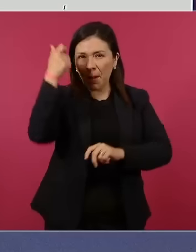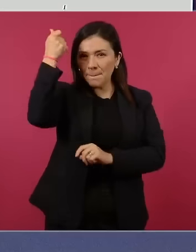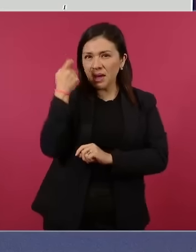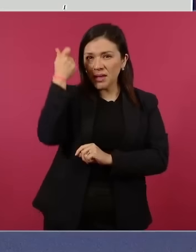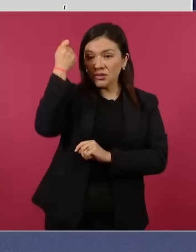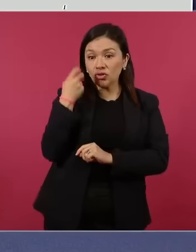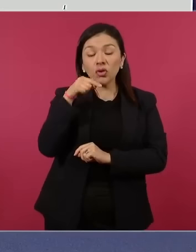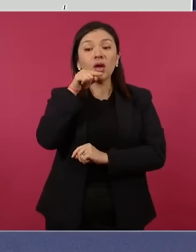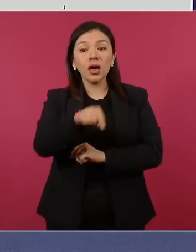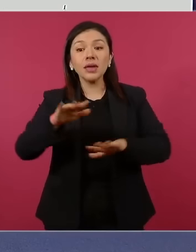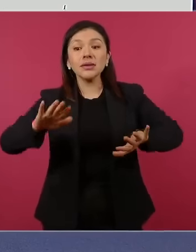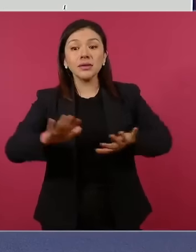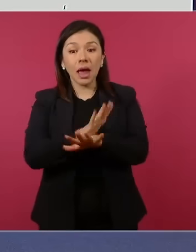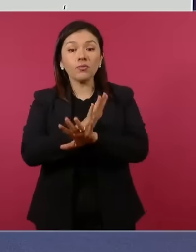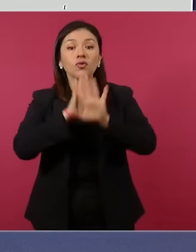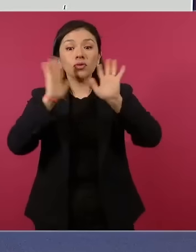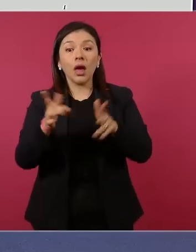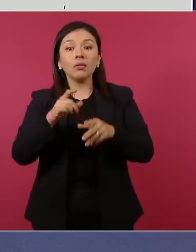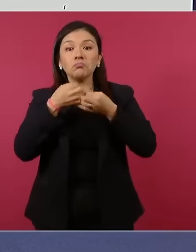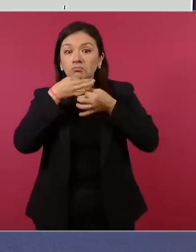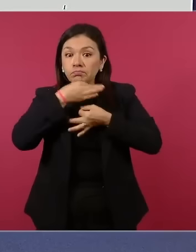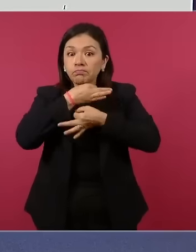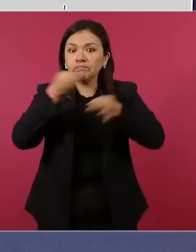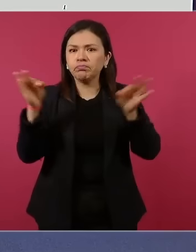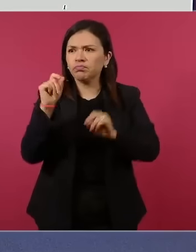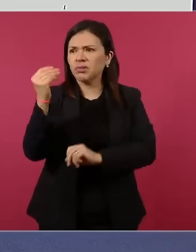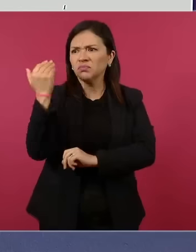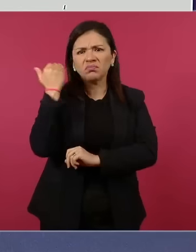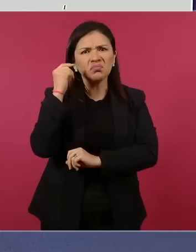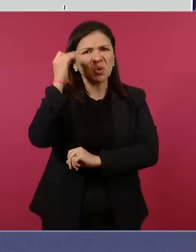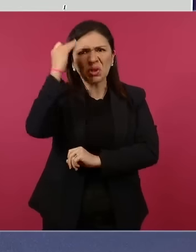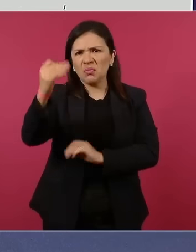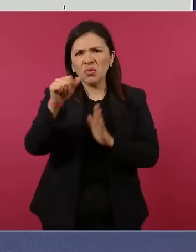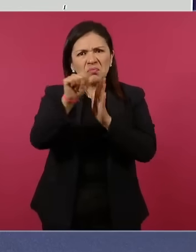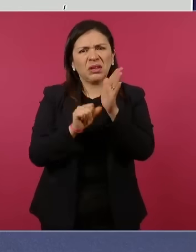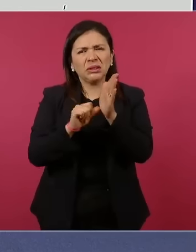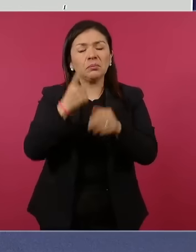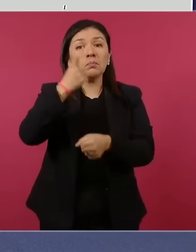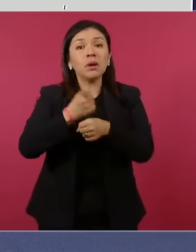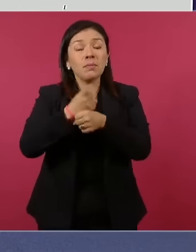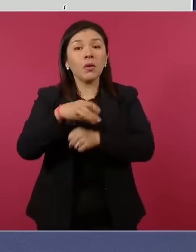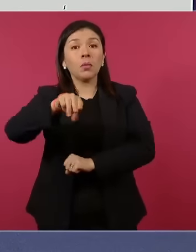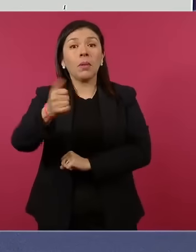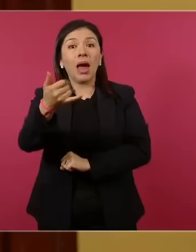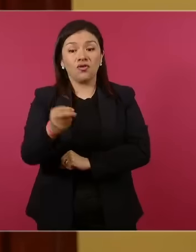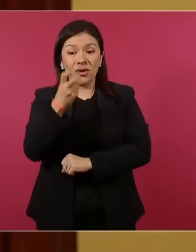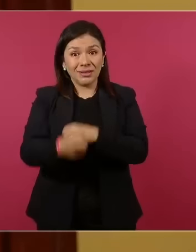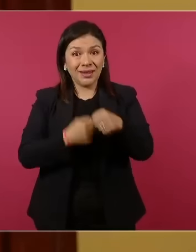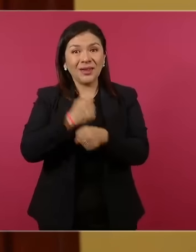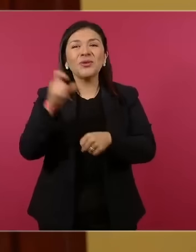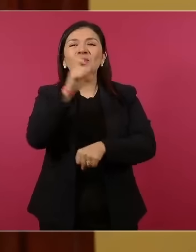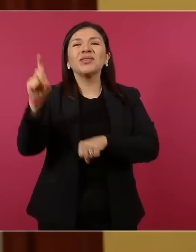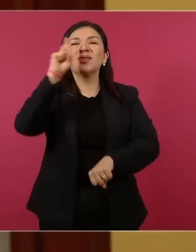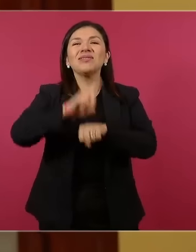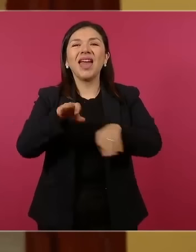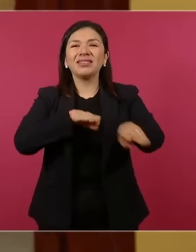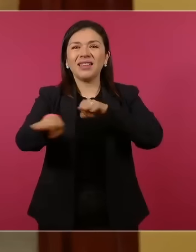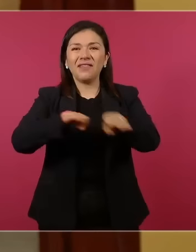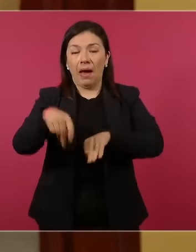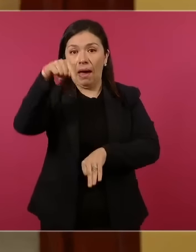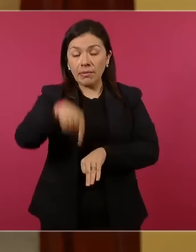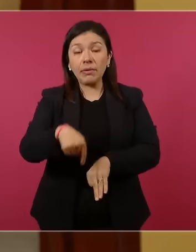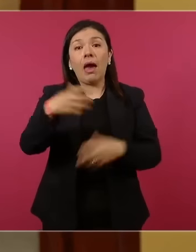Esta reforma fue publicada hace apenas unos meses, el 1 de mayo de este año, el Día del Trabajo. Aquí